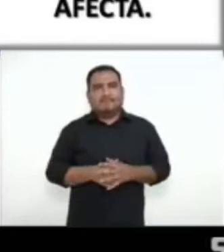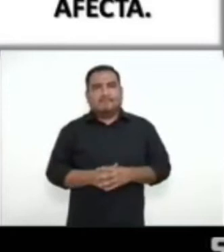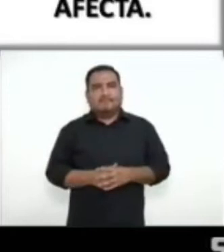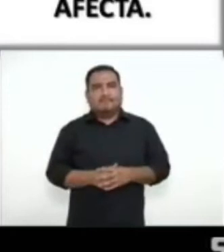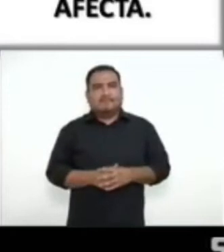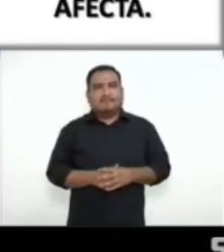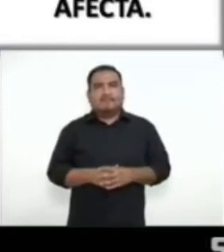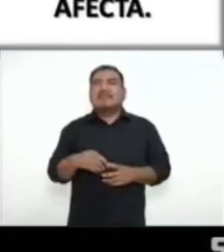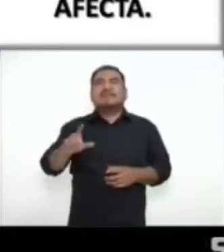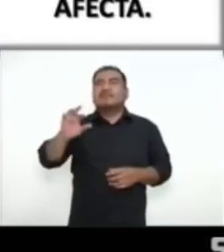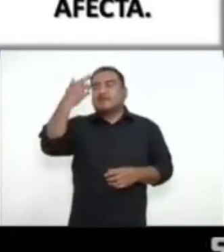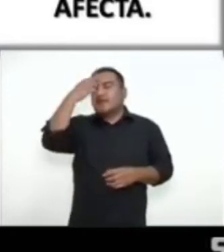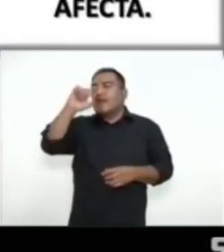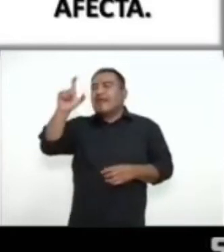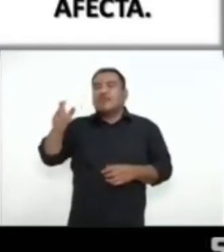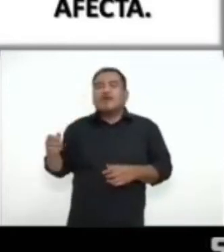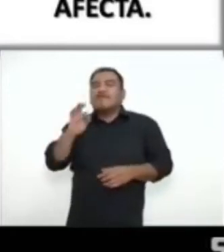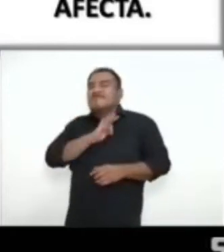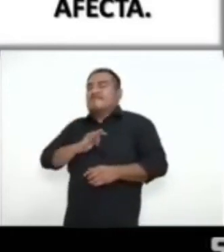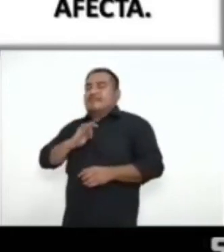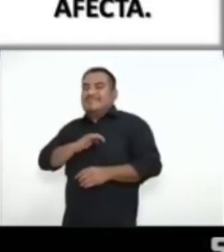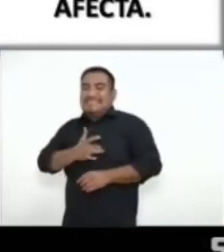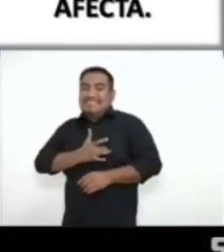de mucha felicidad, donde usted